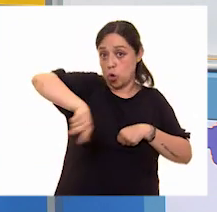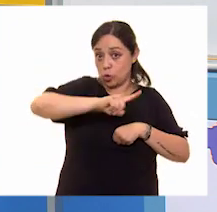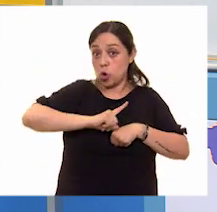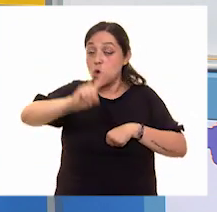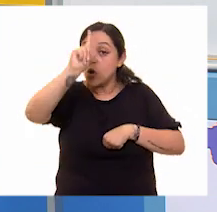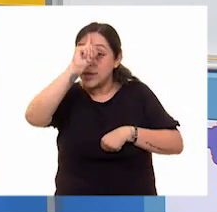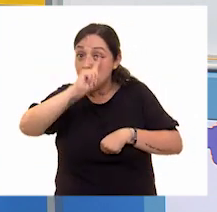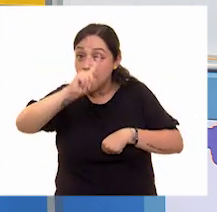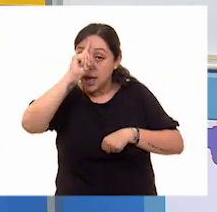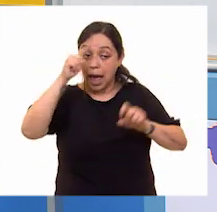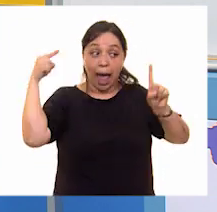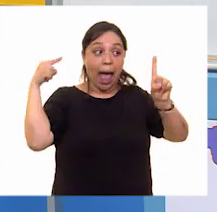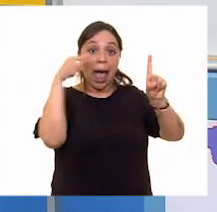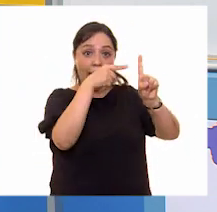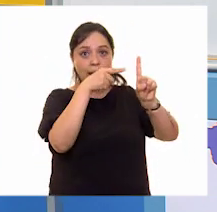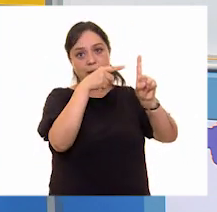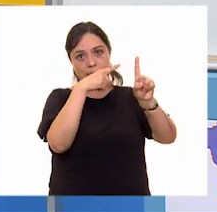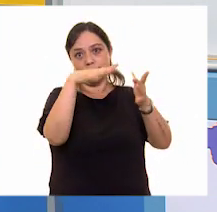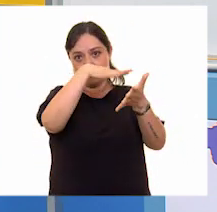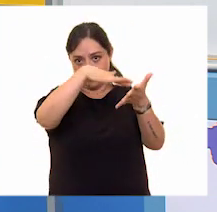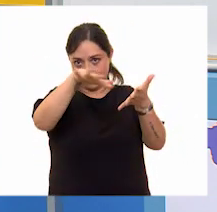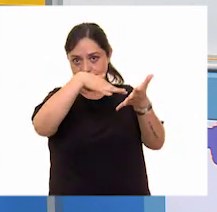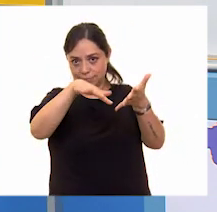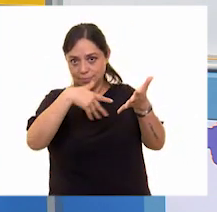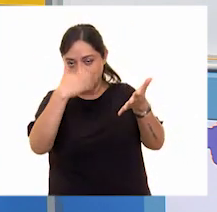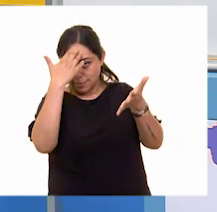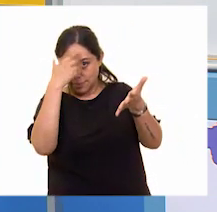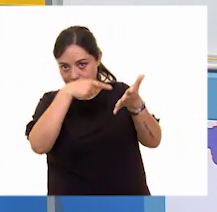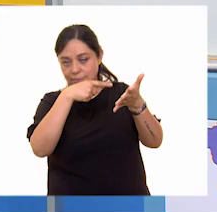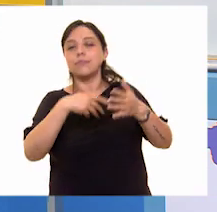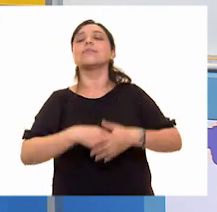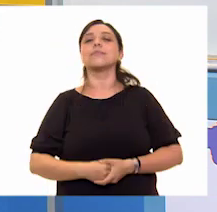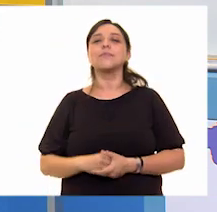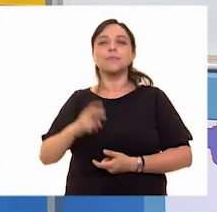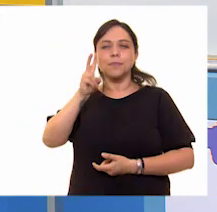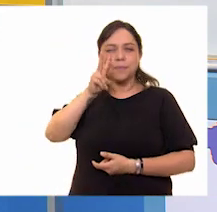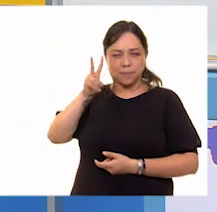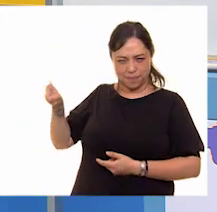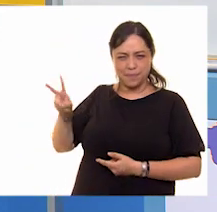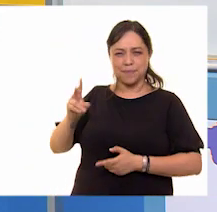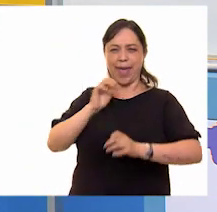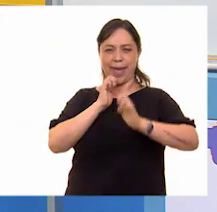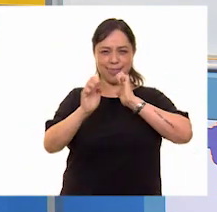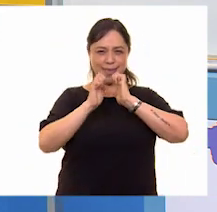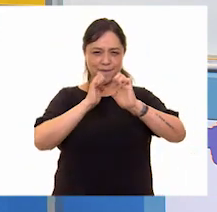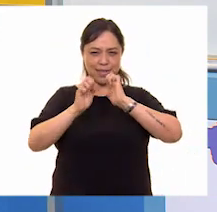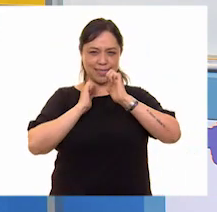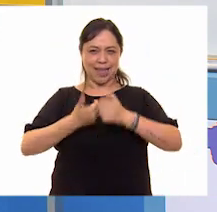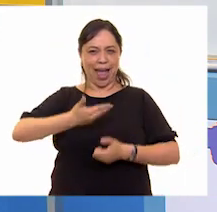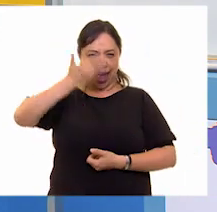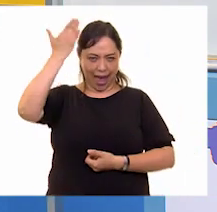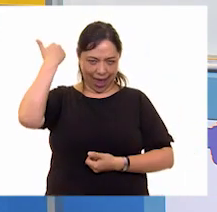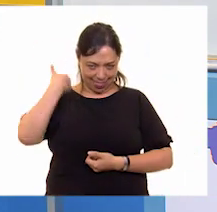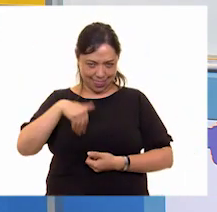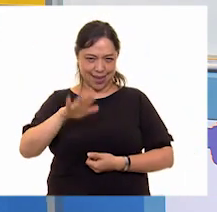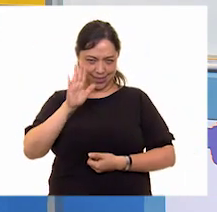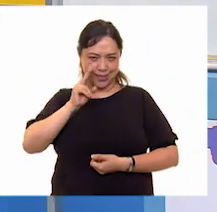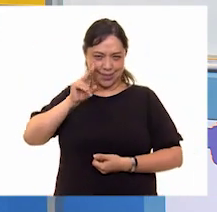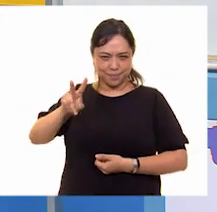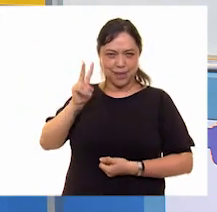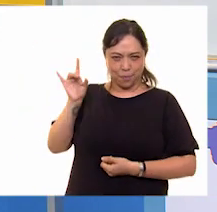autor. Para esto me gustaría que viéramos un fragmento de la entrevista que estuvimos revisando